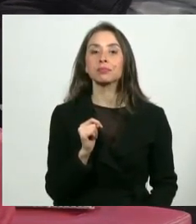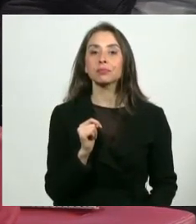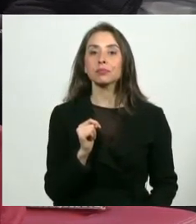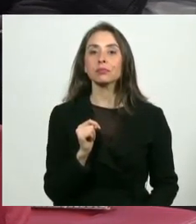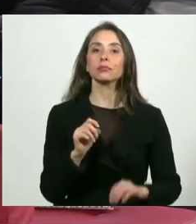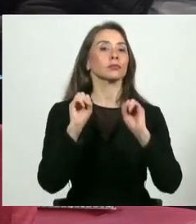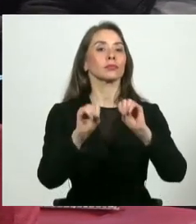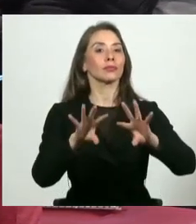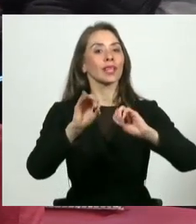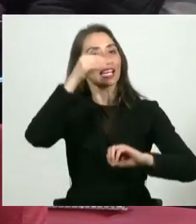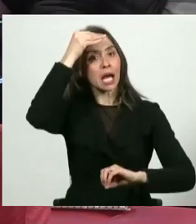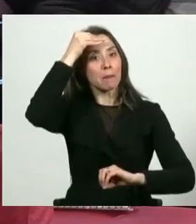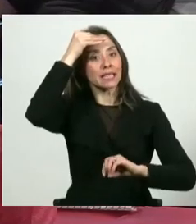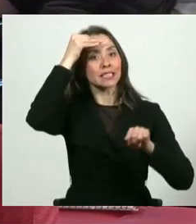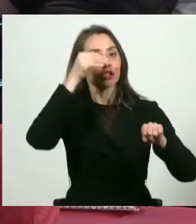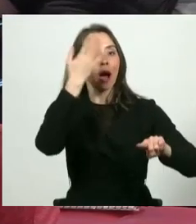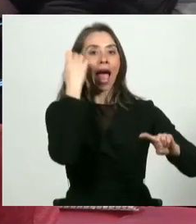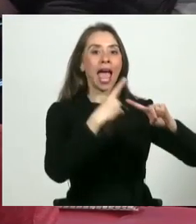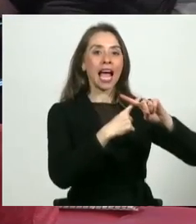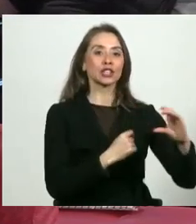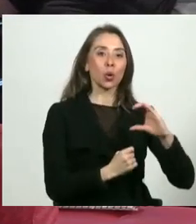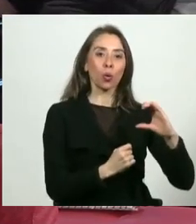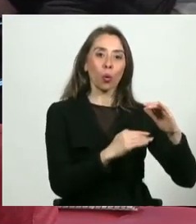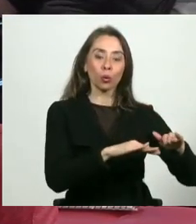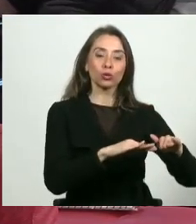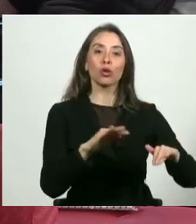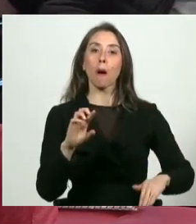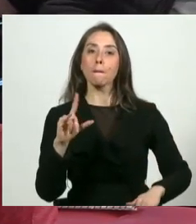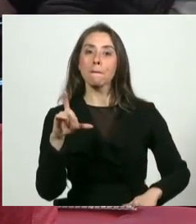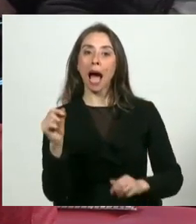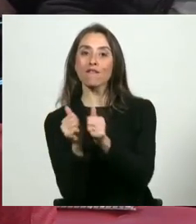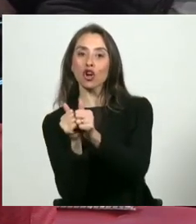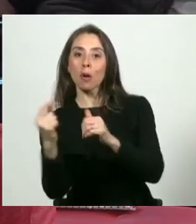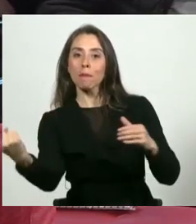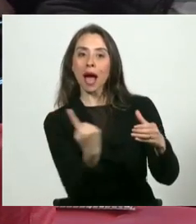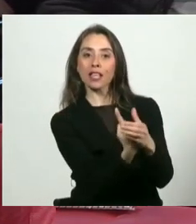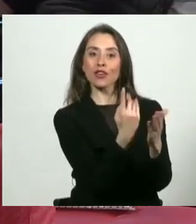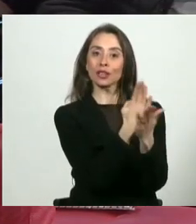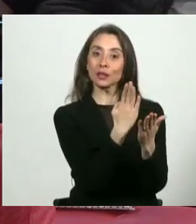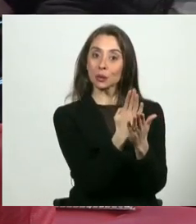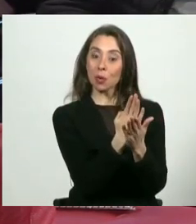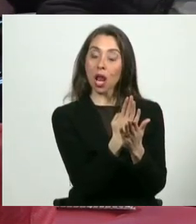de la capacitación que le hicieron a ustedes para que Pablo se pudiese incorporar a la escuela.